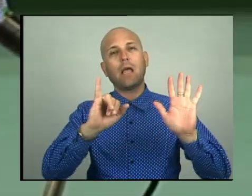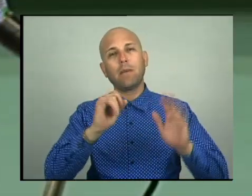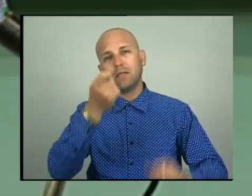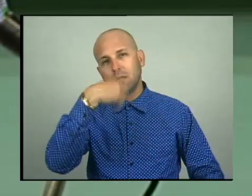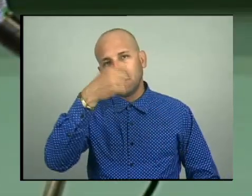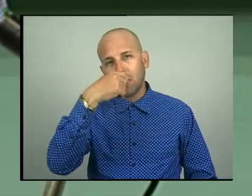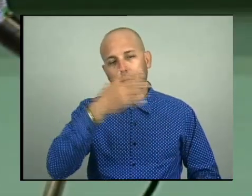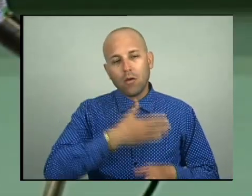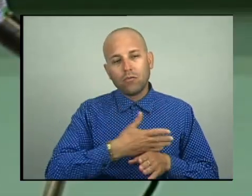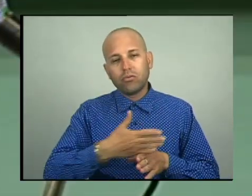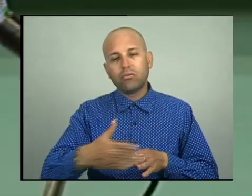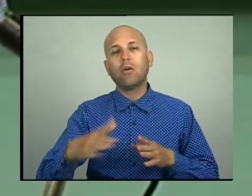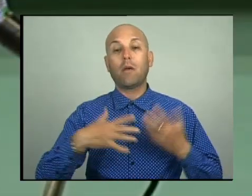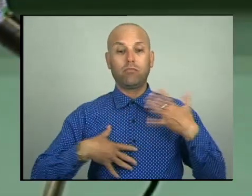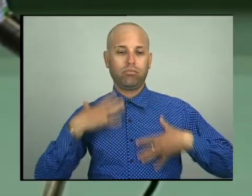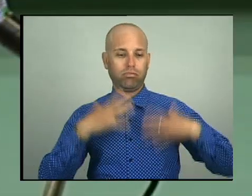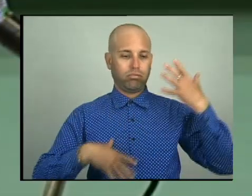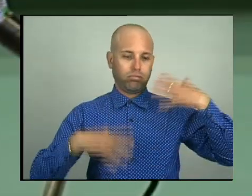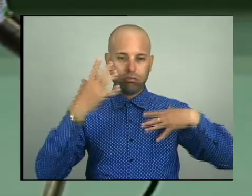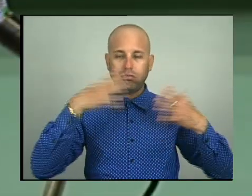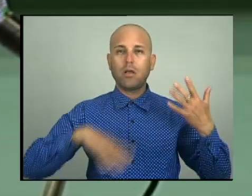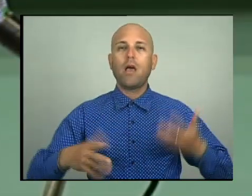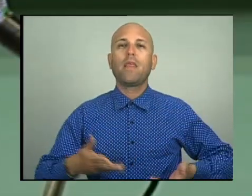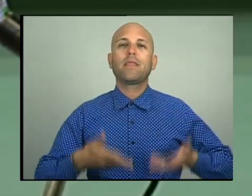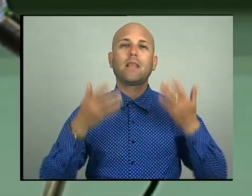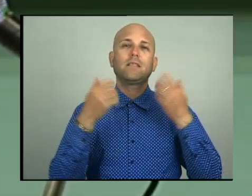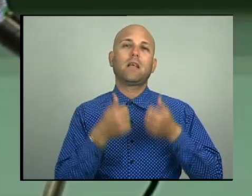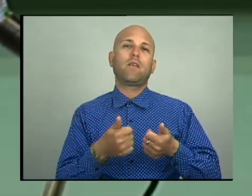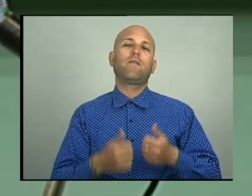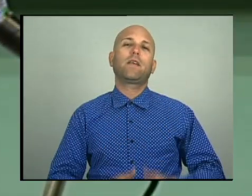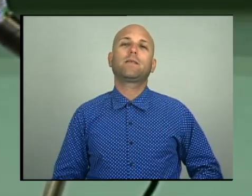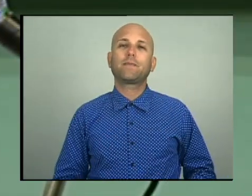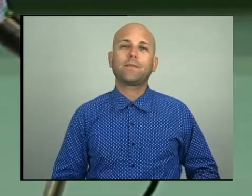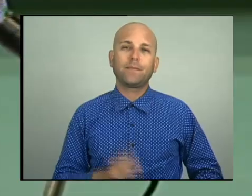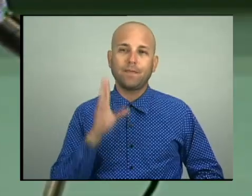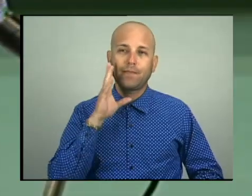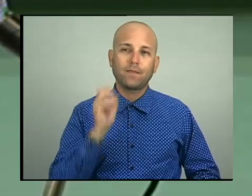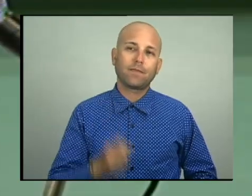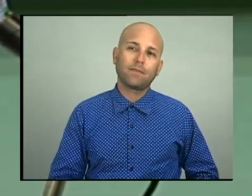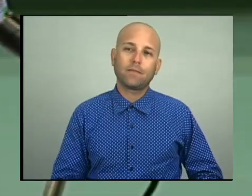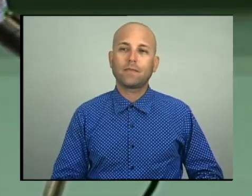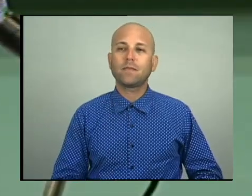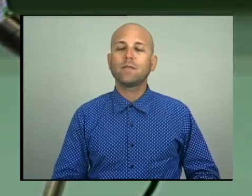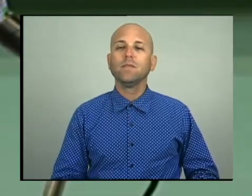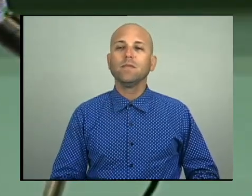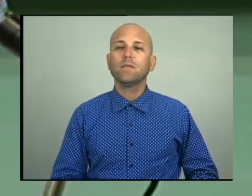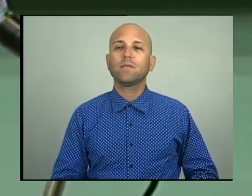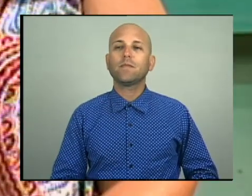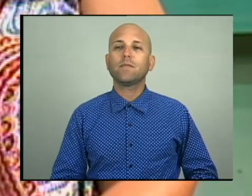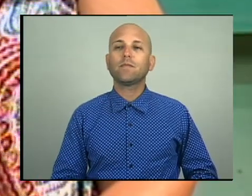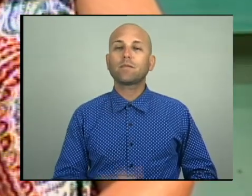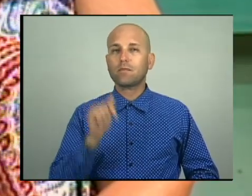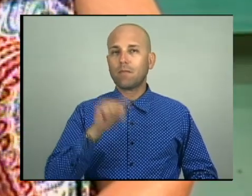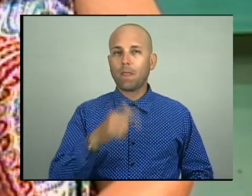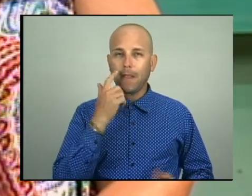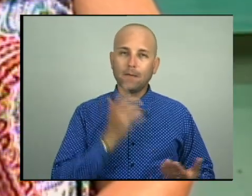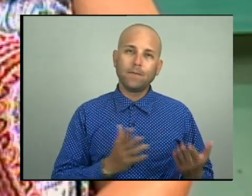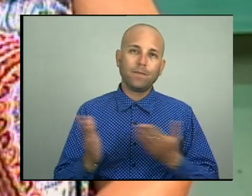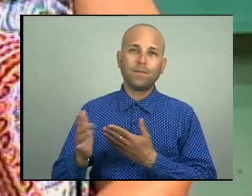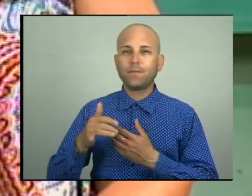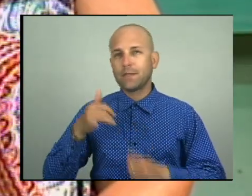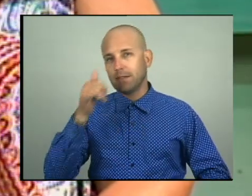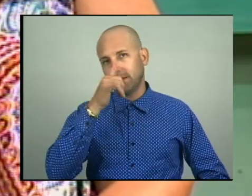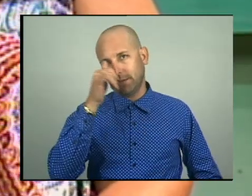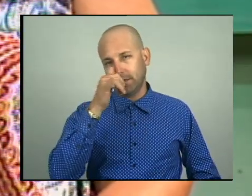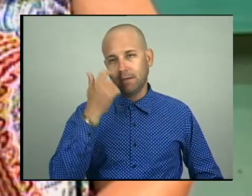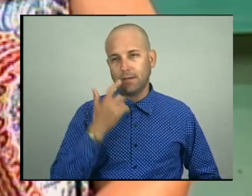de manera general en el desarrollo de todos los órganos del feto, y sobre todo el corazón. Vamos entonces al primer material del